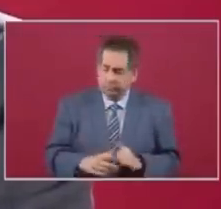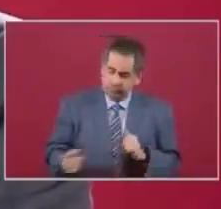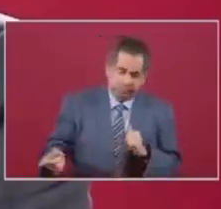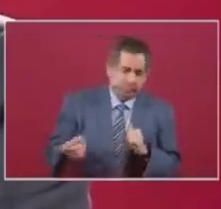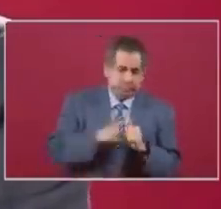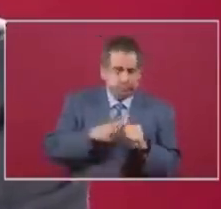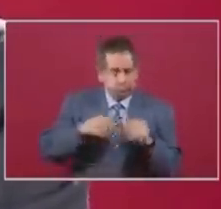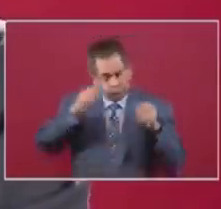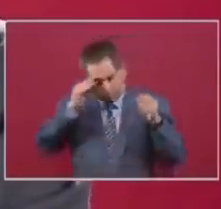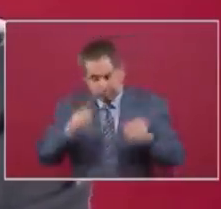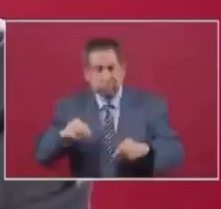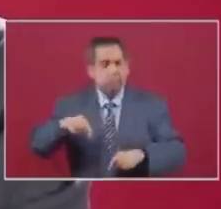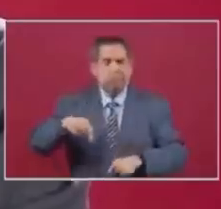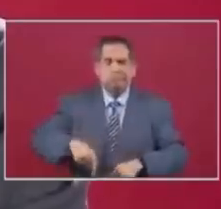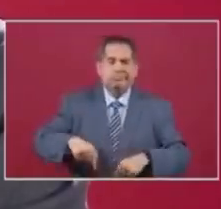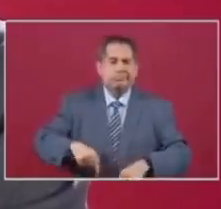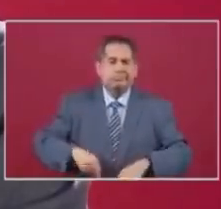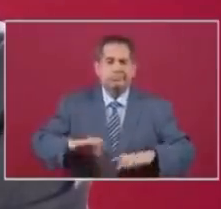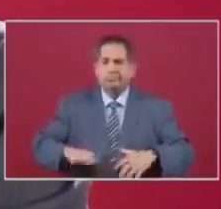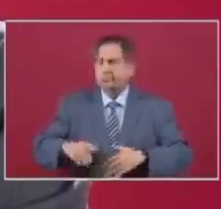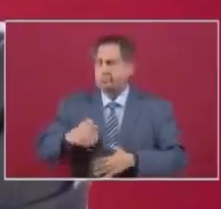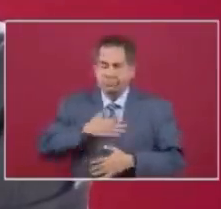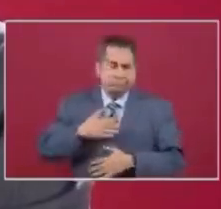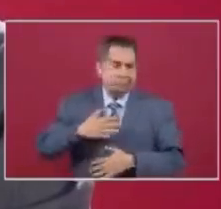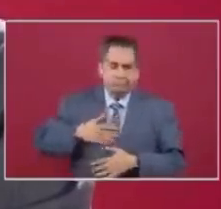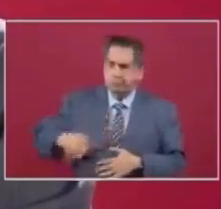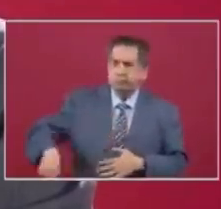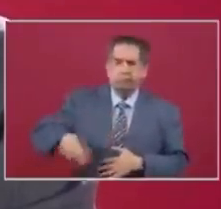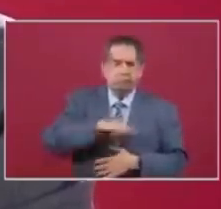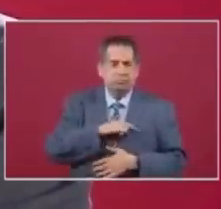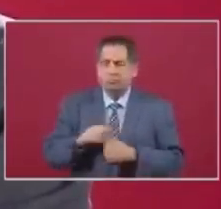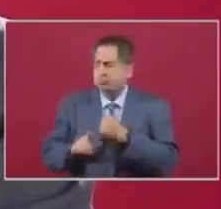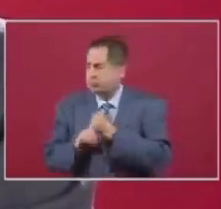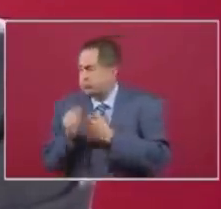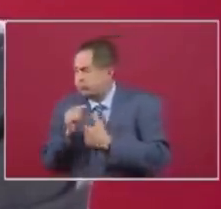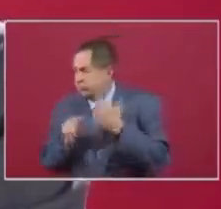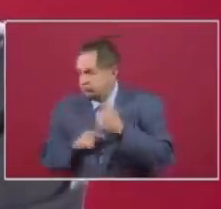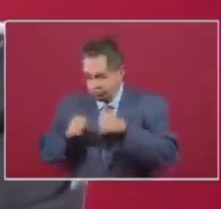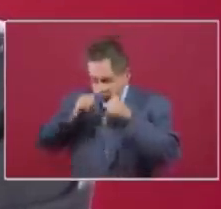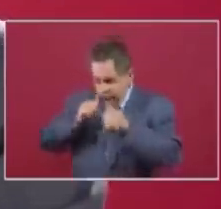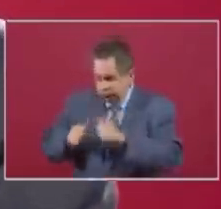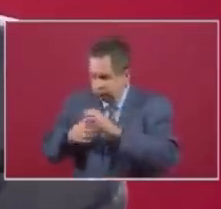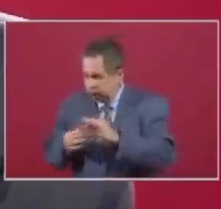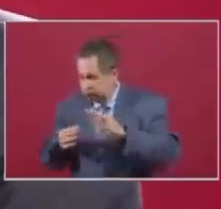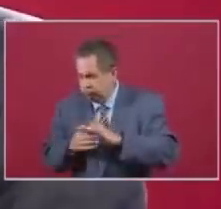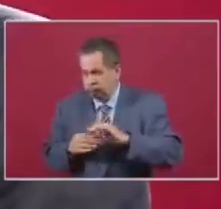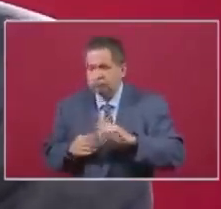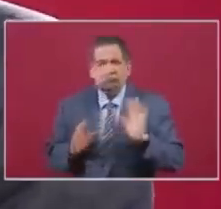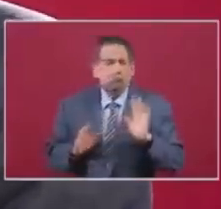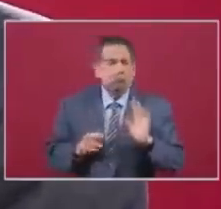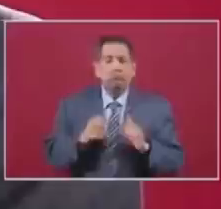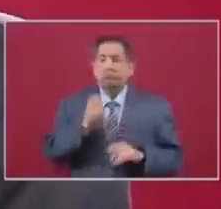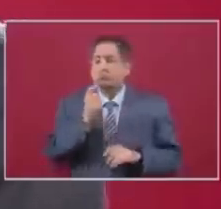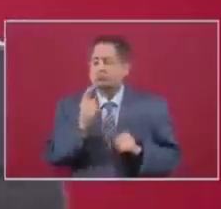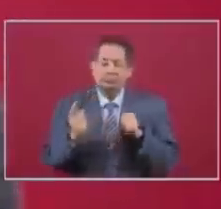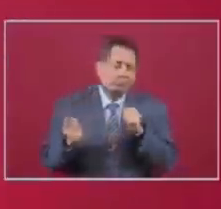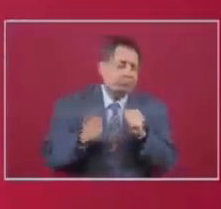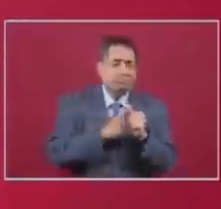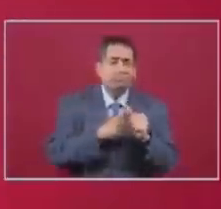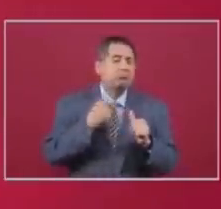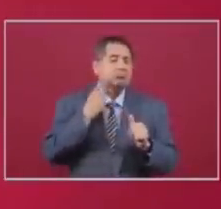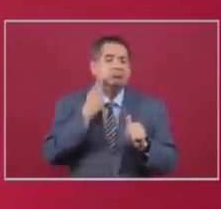primero atender nuestros asuntos, pero además apegarme a la política de